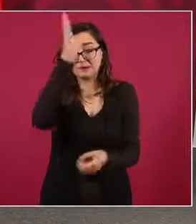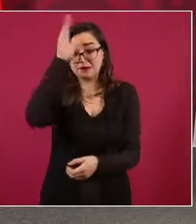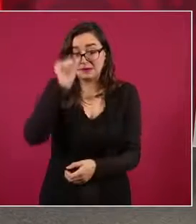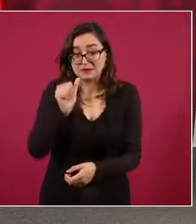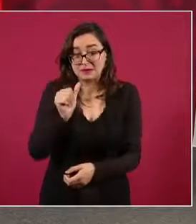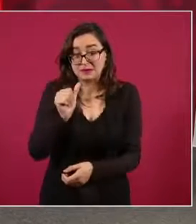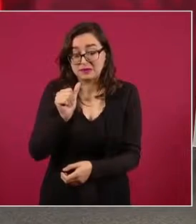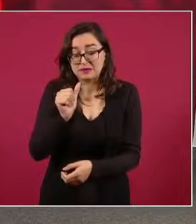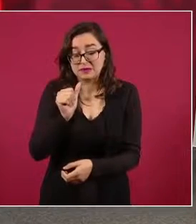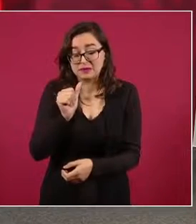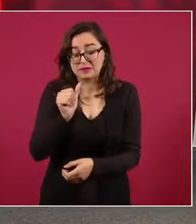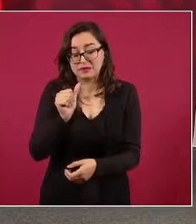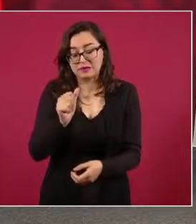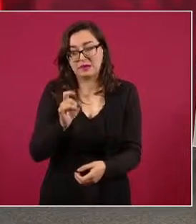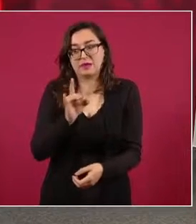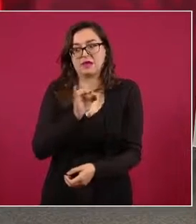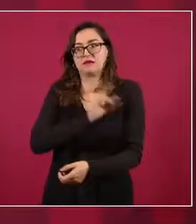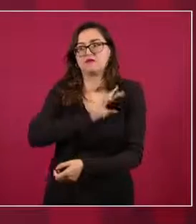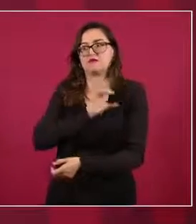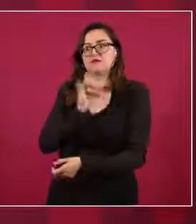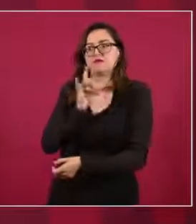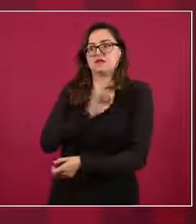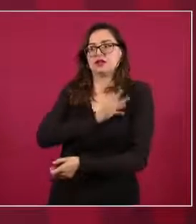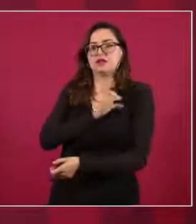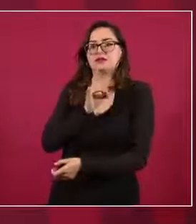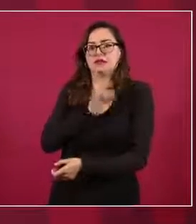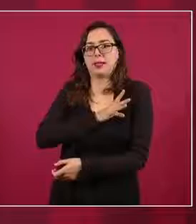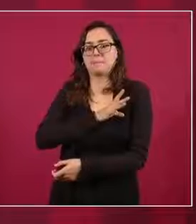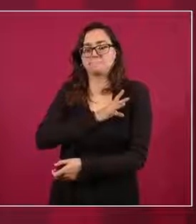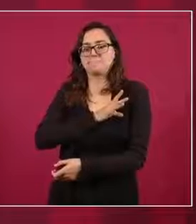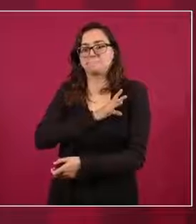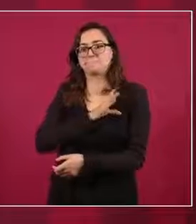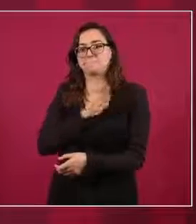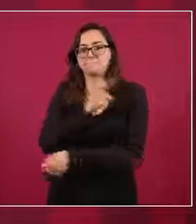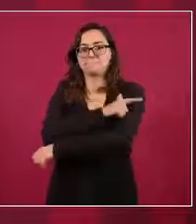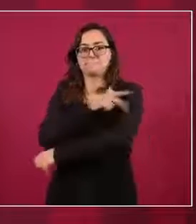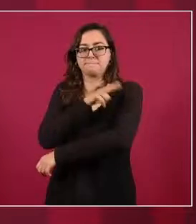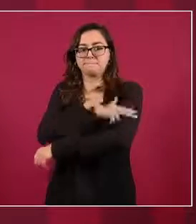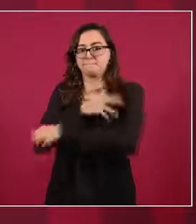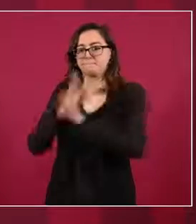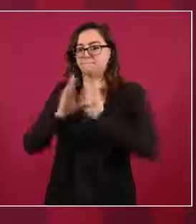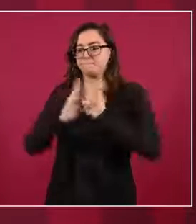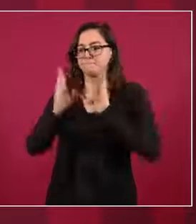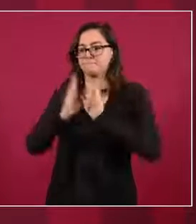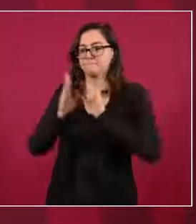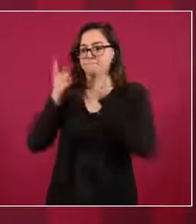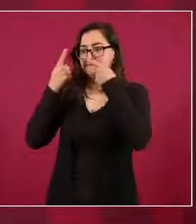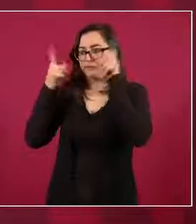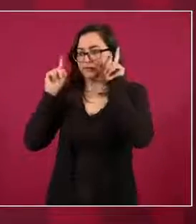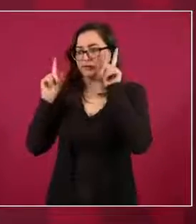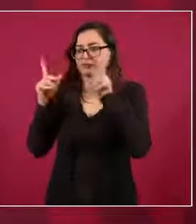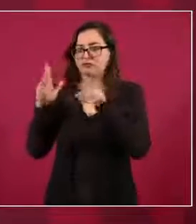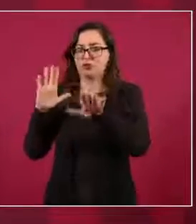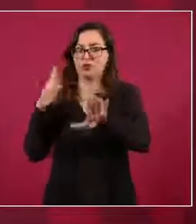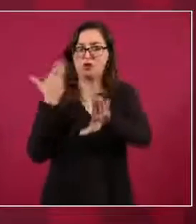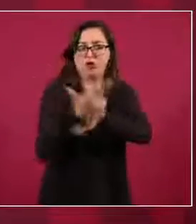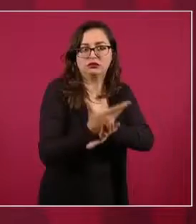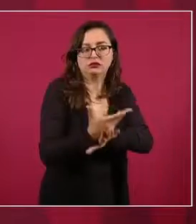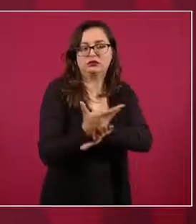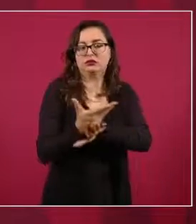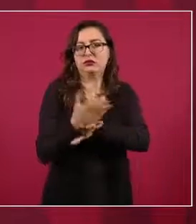Y no quieran que se terminen los ilícitos, o sea, que ya no